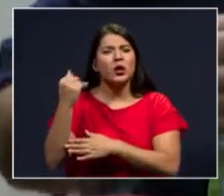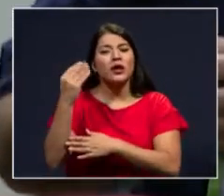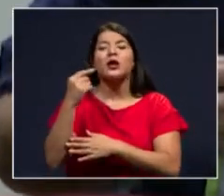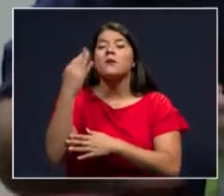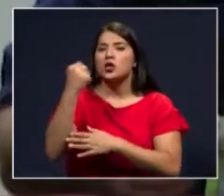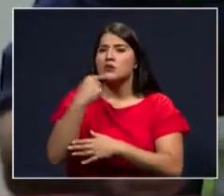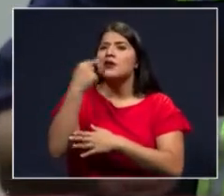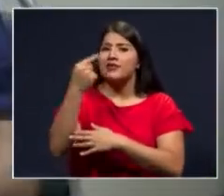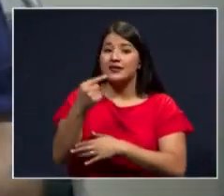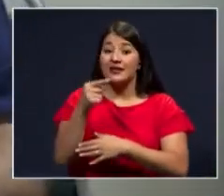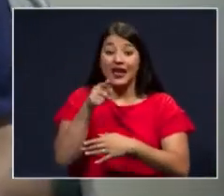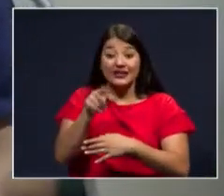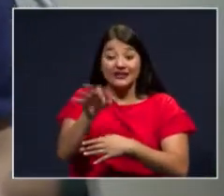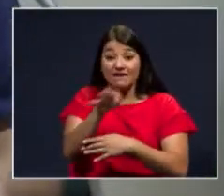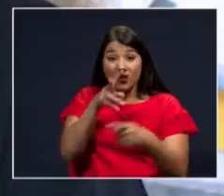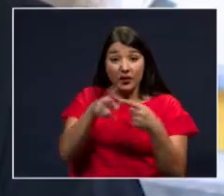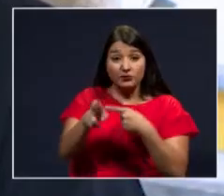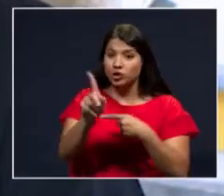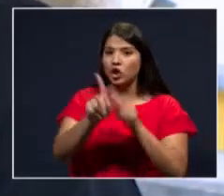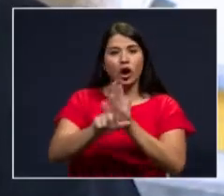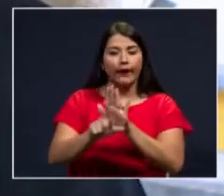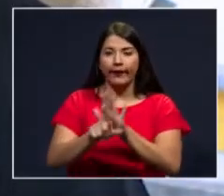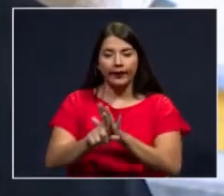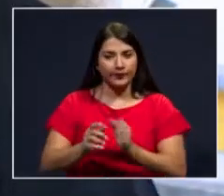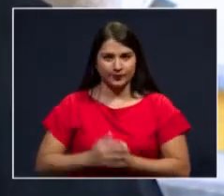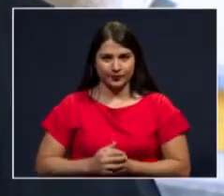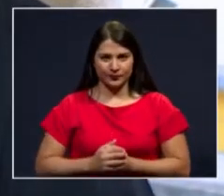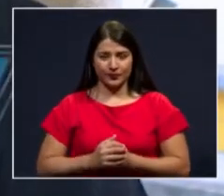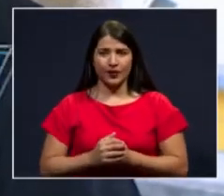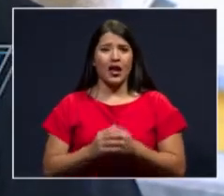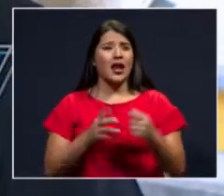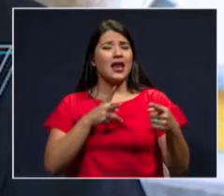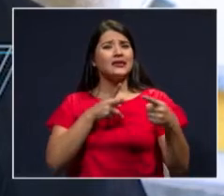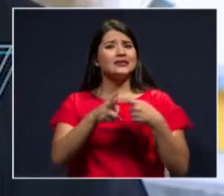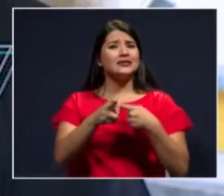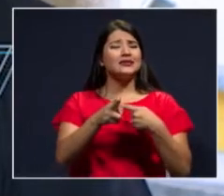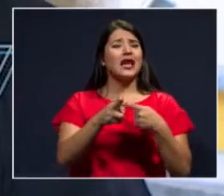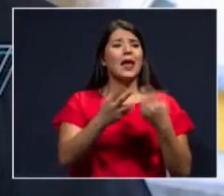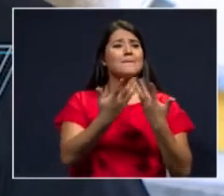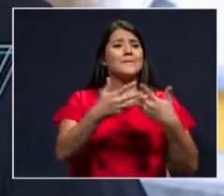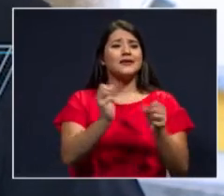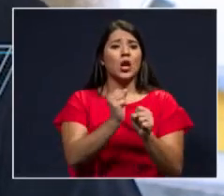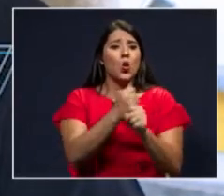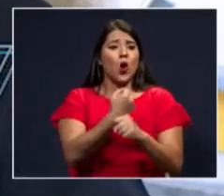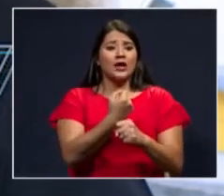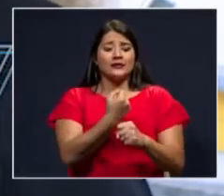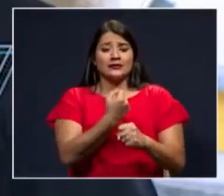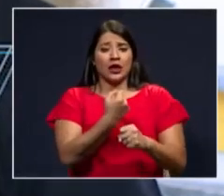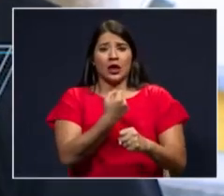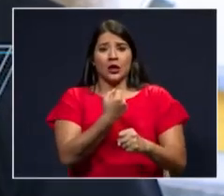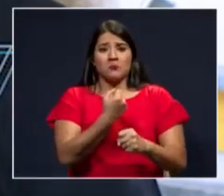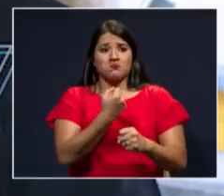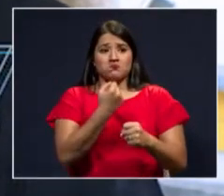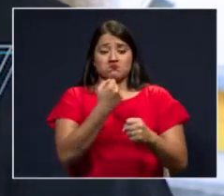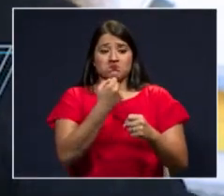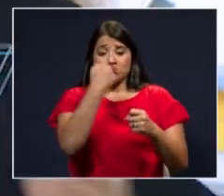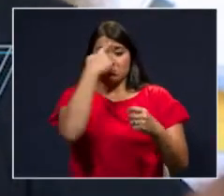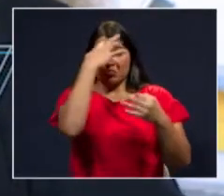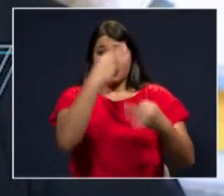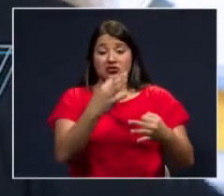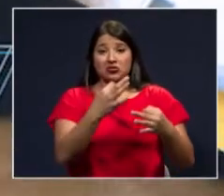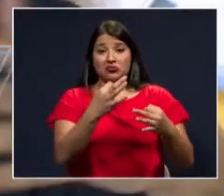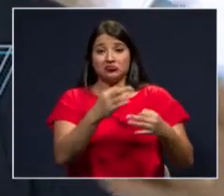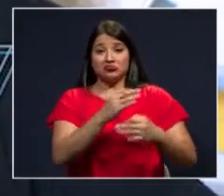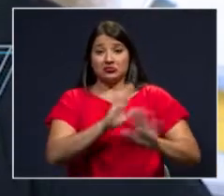en que estos despidos son ilegales. Entiéndase que el despido la compañía lo hace de forma arbitraria y violenta una serie de acuerdos